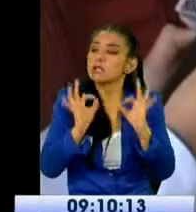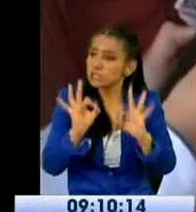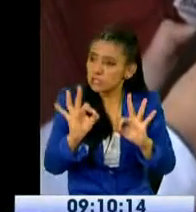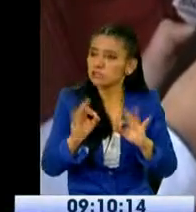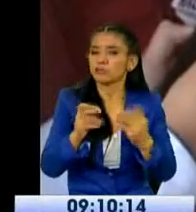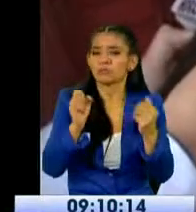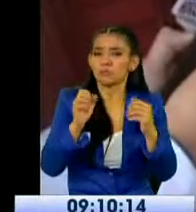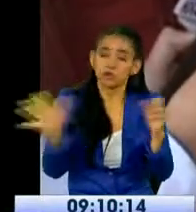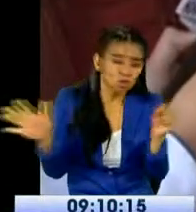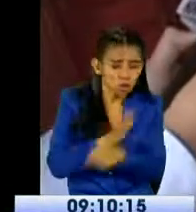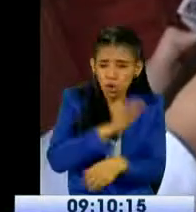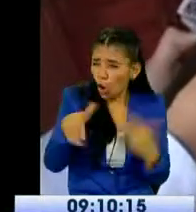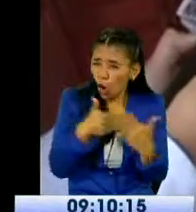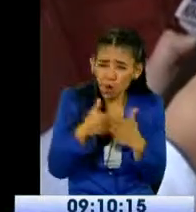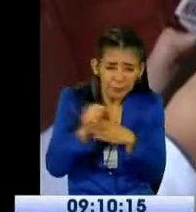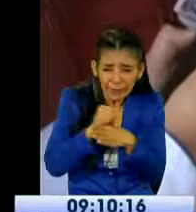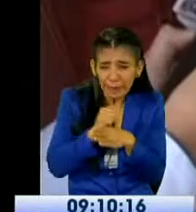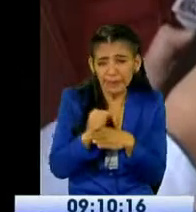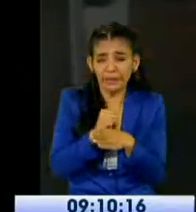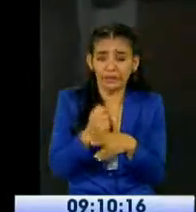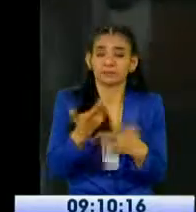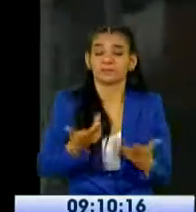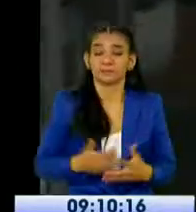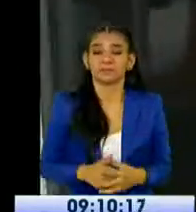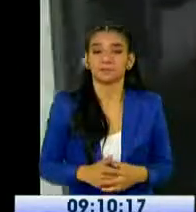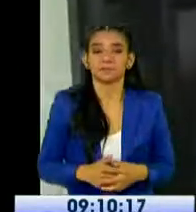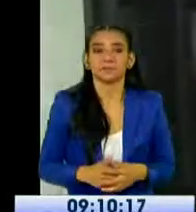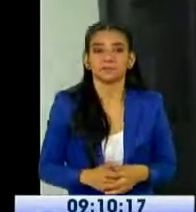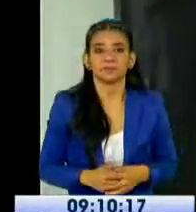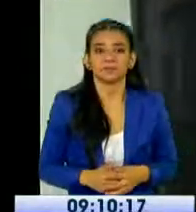nosotros debemos poner todo en práctica todo en actividad informó Luis Vargas